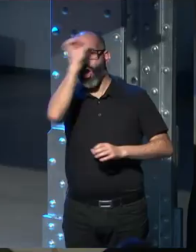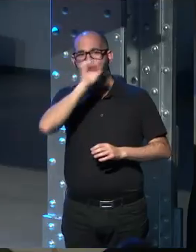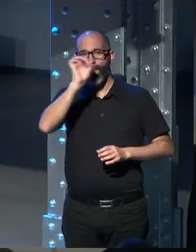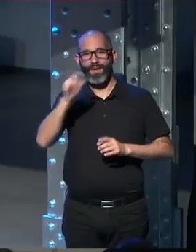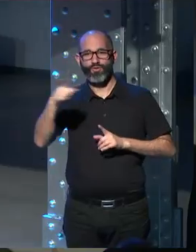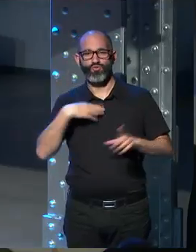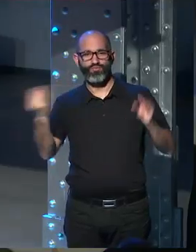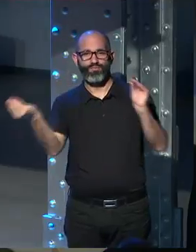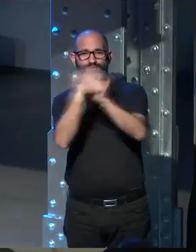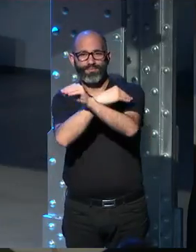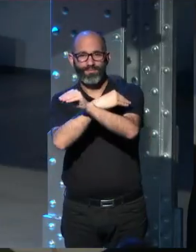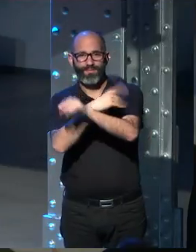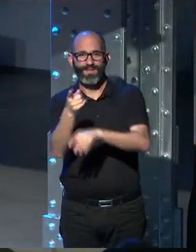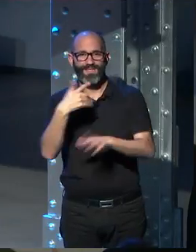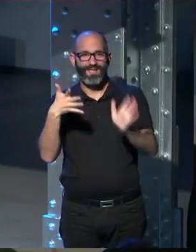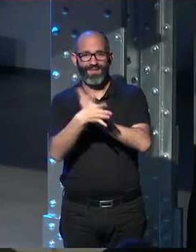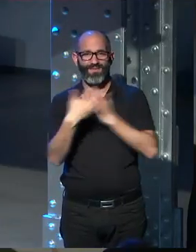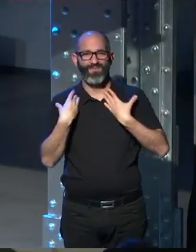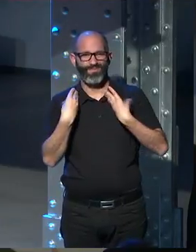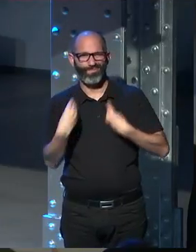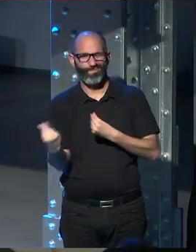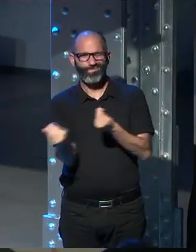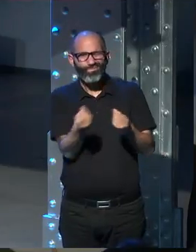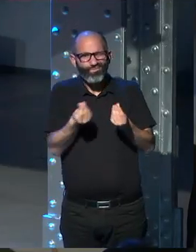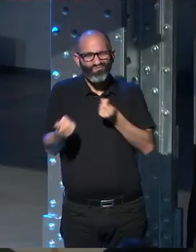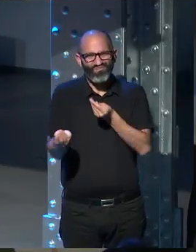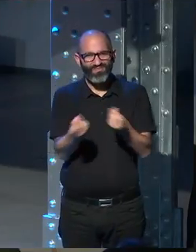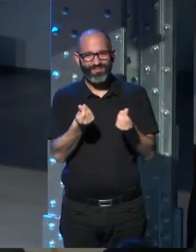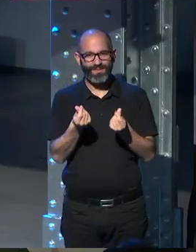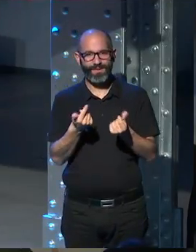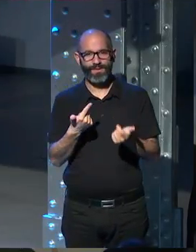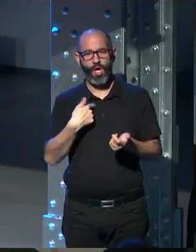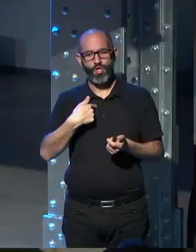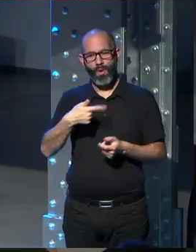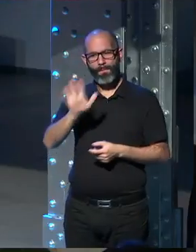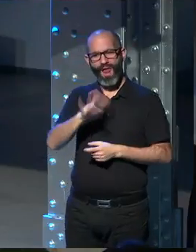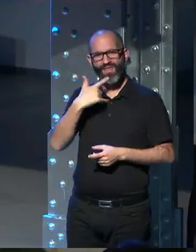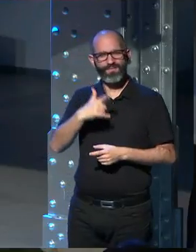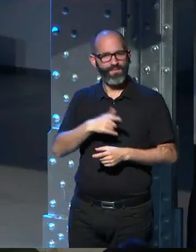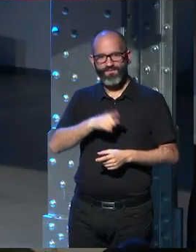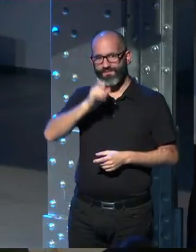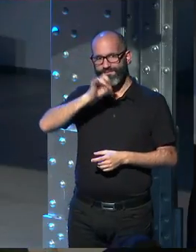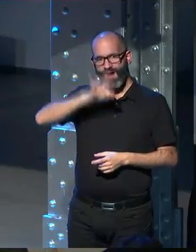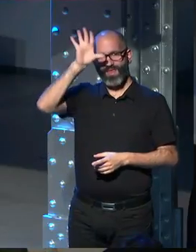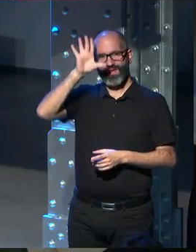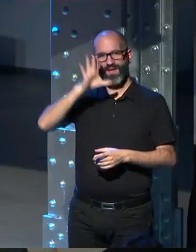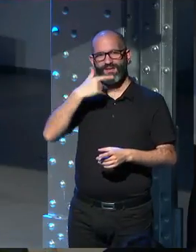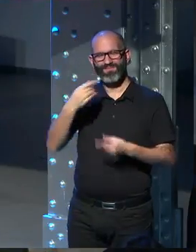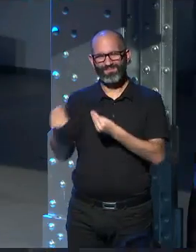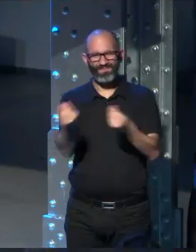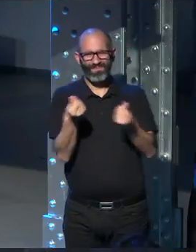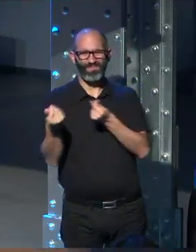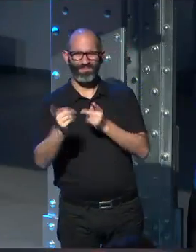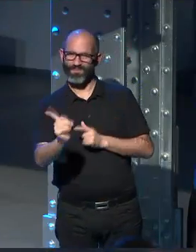no estás para nada de acuerdo, que sea desazonante eso, ¿no? A mí me parece fascinante, más que desazonante. Vamos a